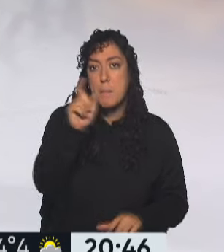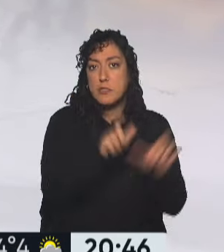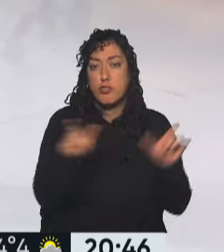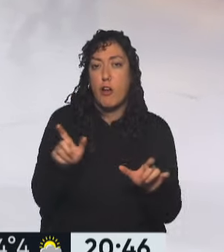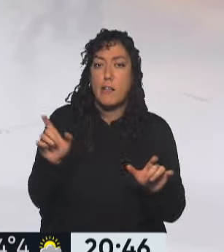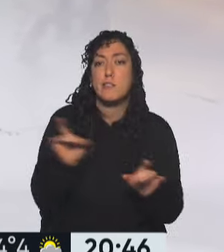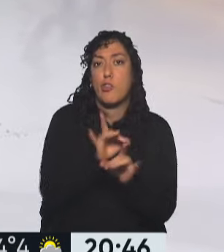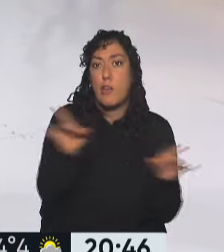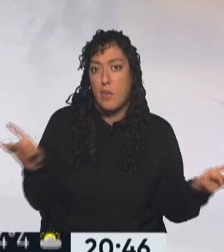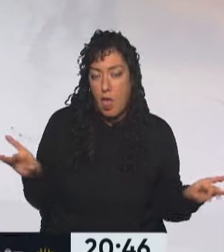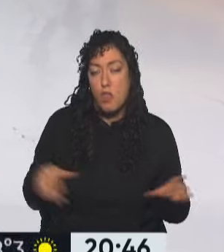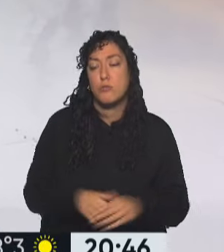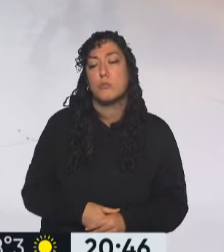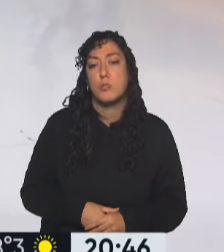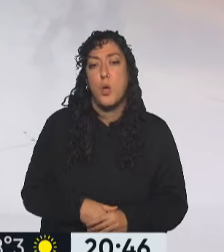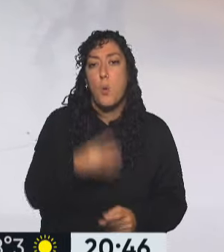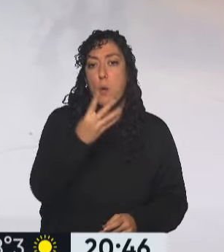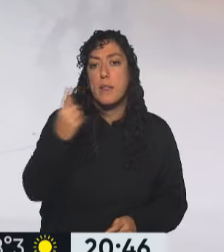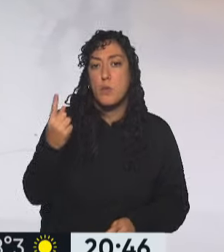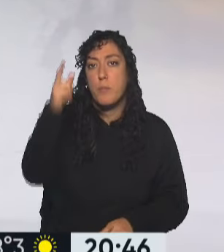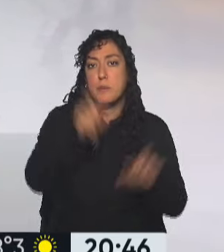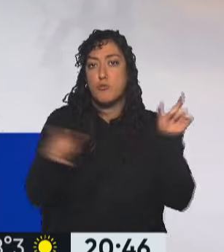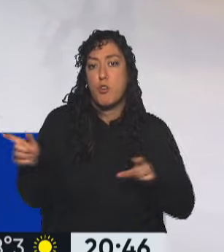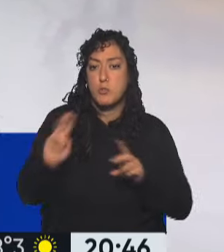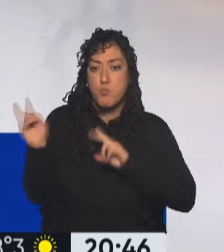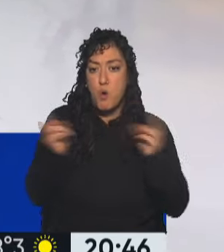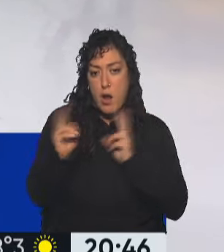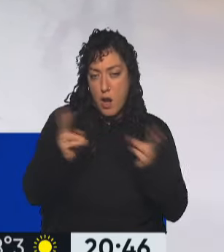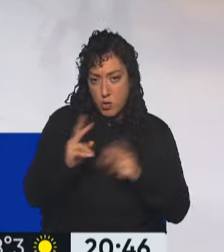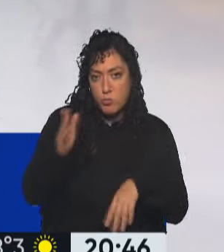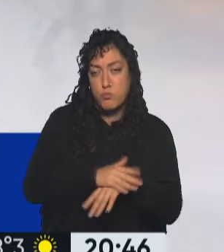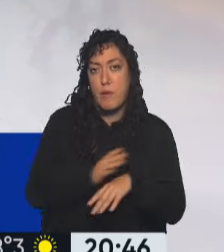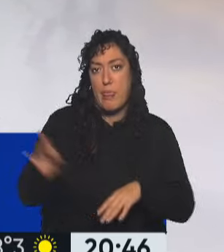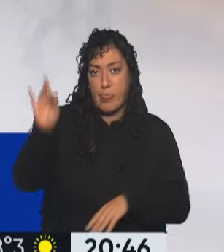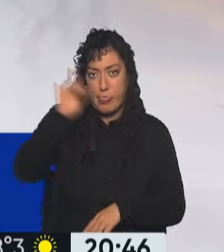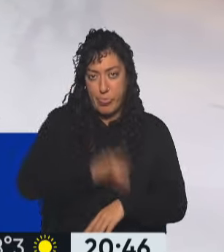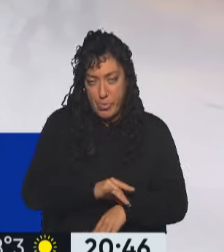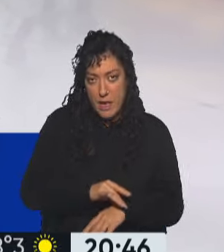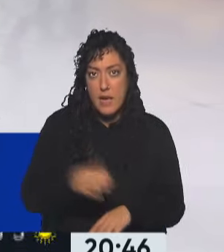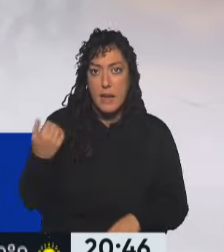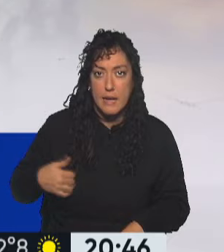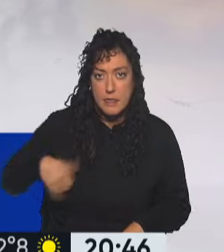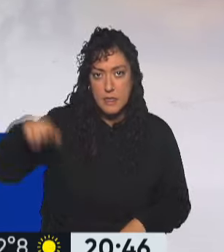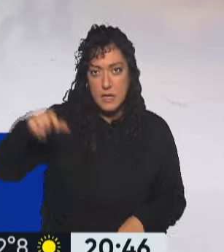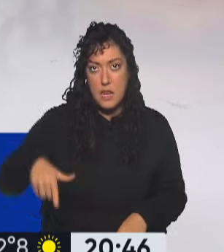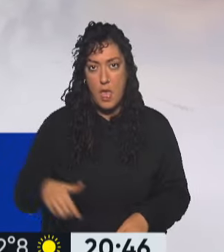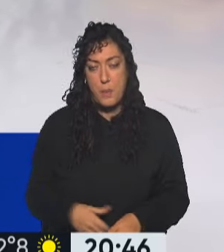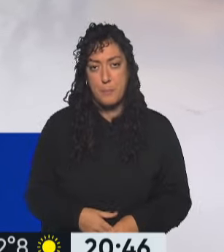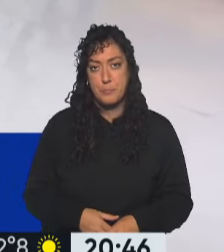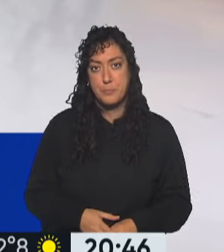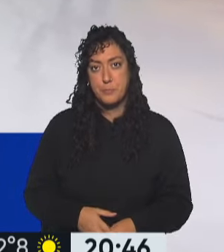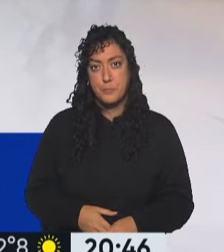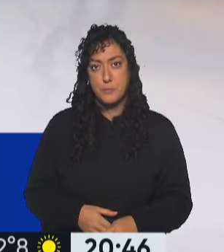contagios, 41 muertos como consecuencia del dengue en la República Argentina.